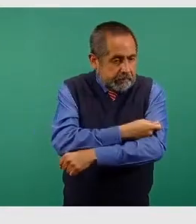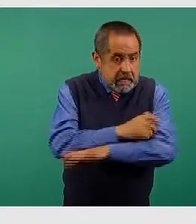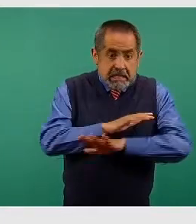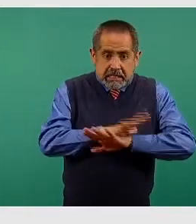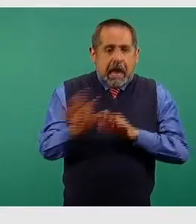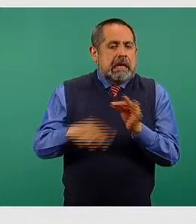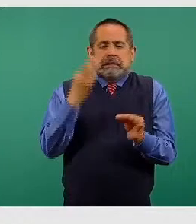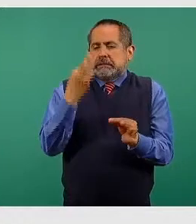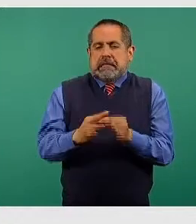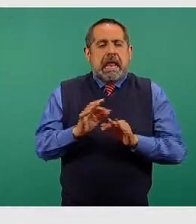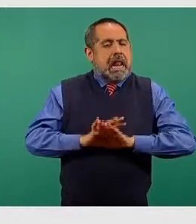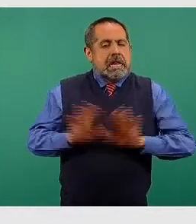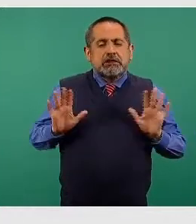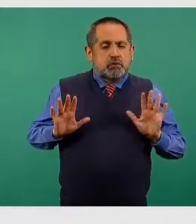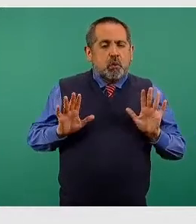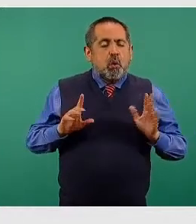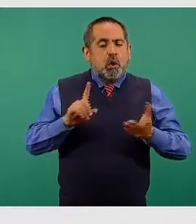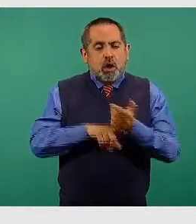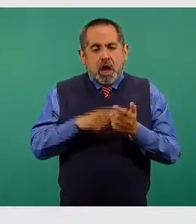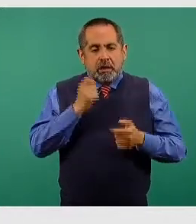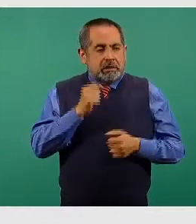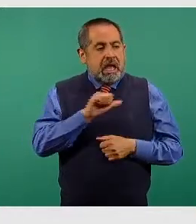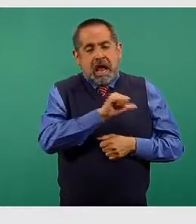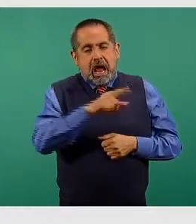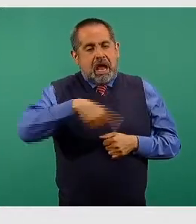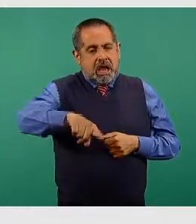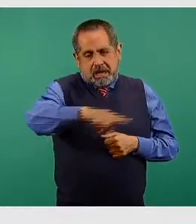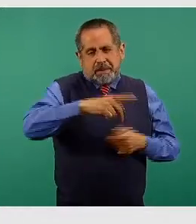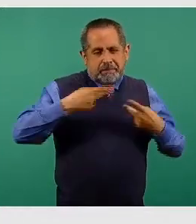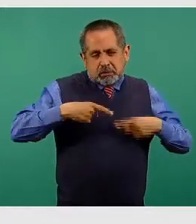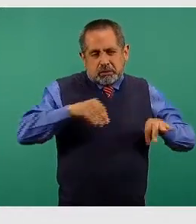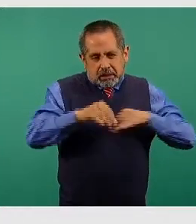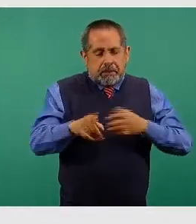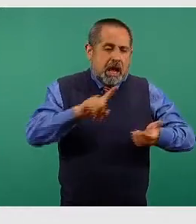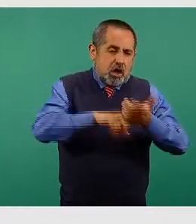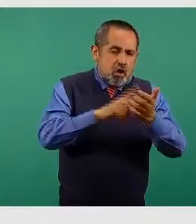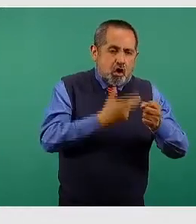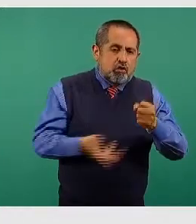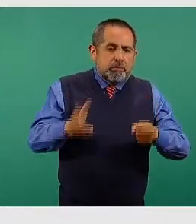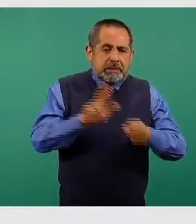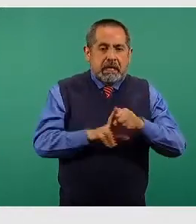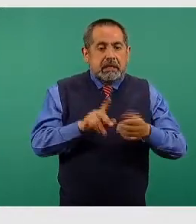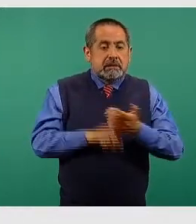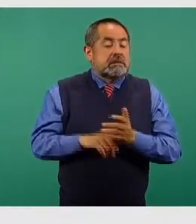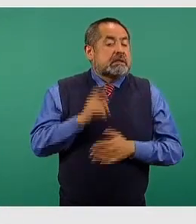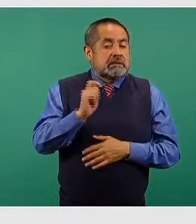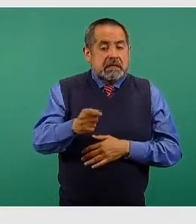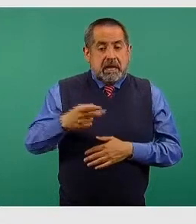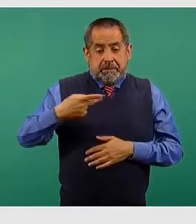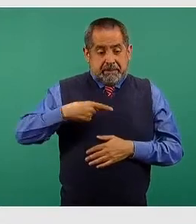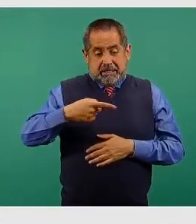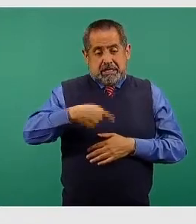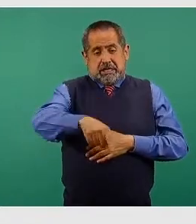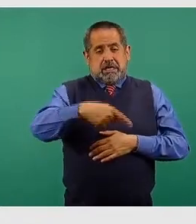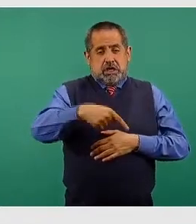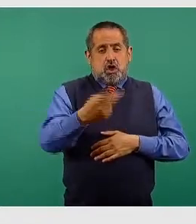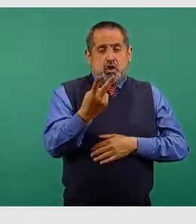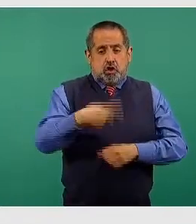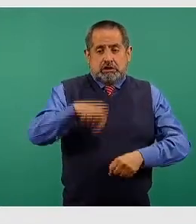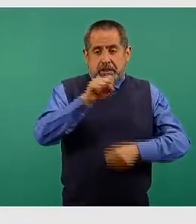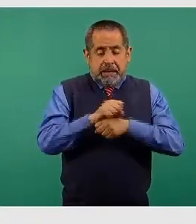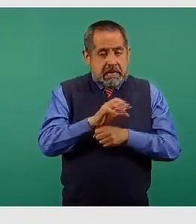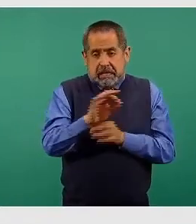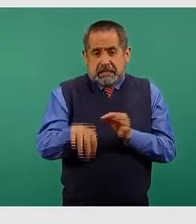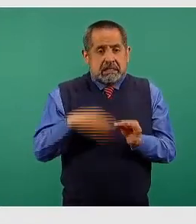se traduce obviamente también en trabajadores de la salud que en las próximas 2 semanas, dado que ya tienen las 2